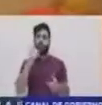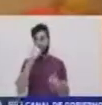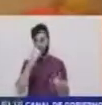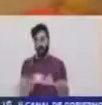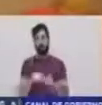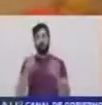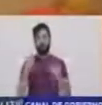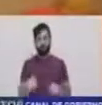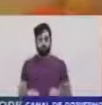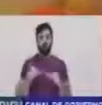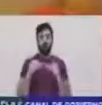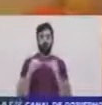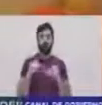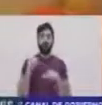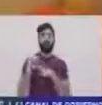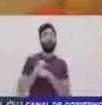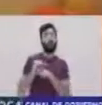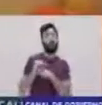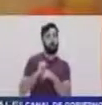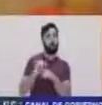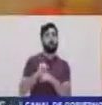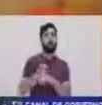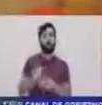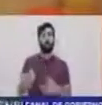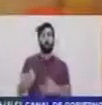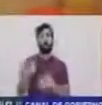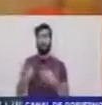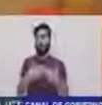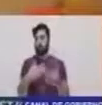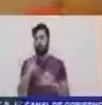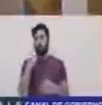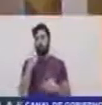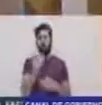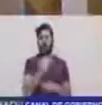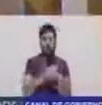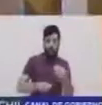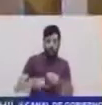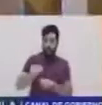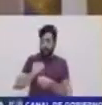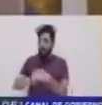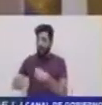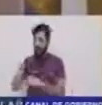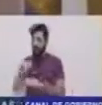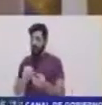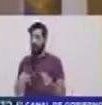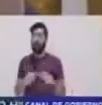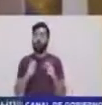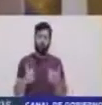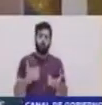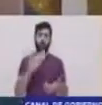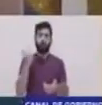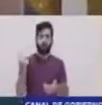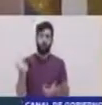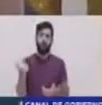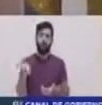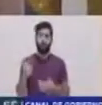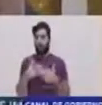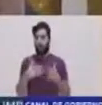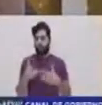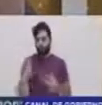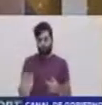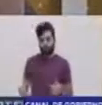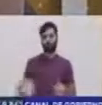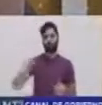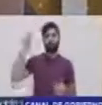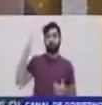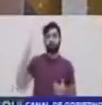y podemos seguirla practicando, ¿verdad? Porque conforme vamos creciendo también va cambiando como la necesidad que tenemos de expresarnos con personas más